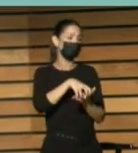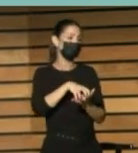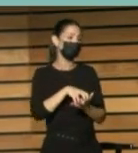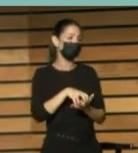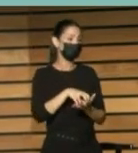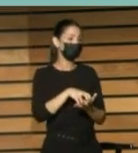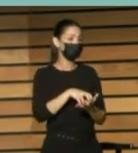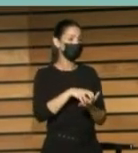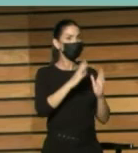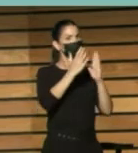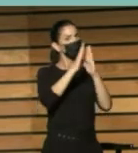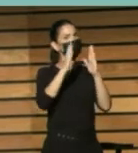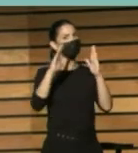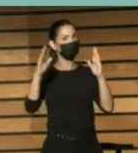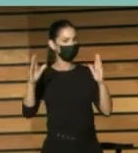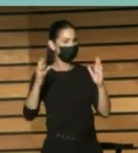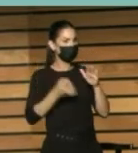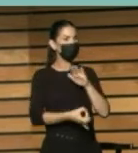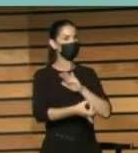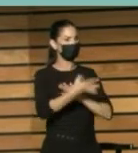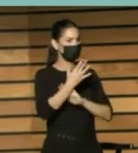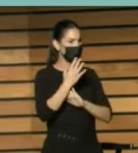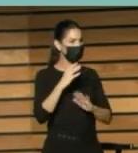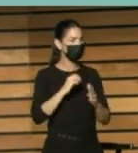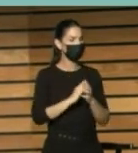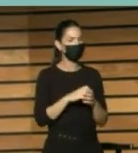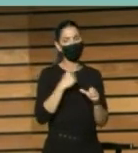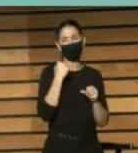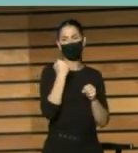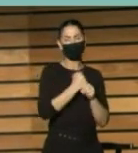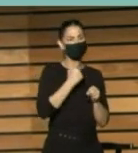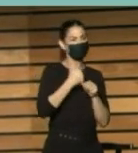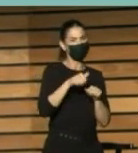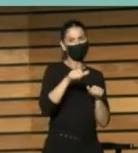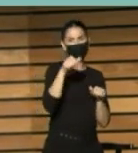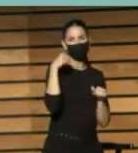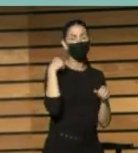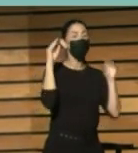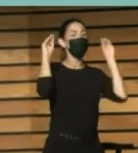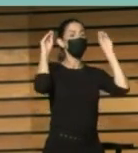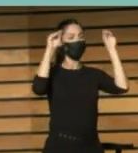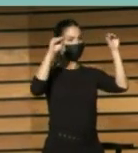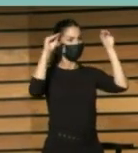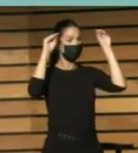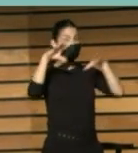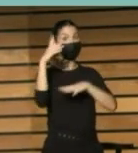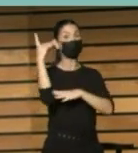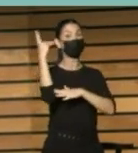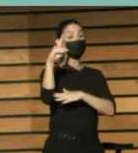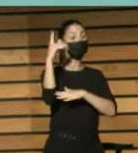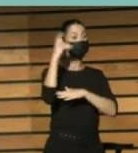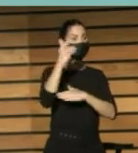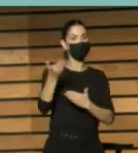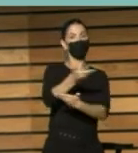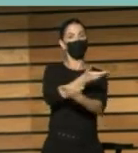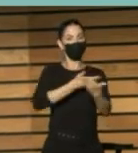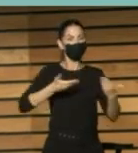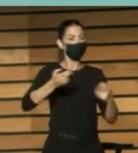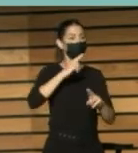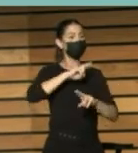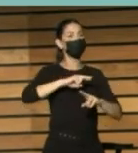en las bibliotecas. Todos los trabajos de formación, de digitalización y de cooperación